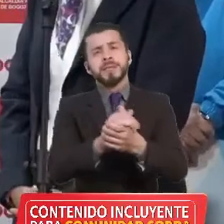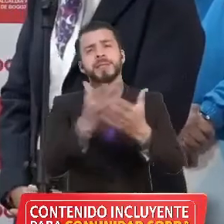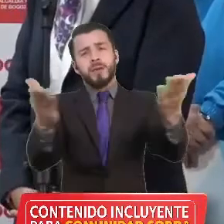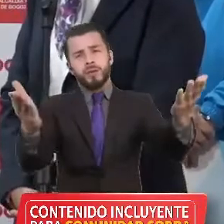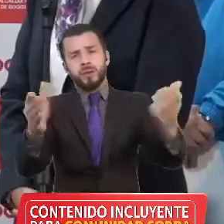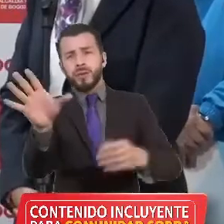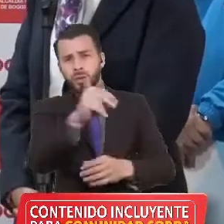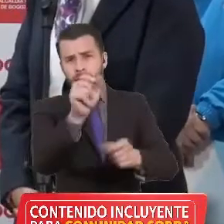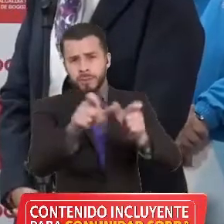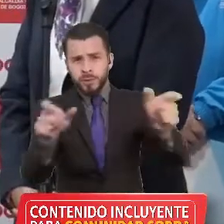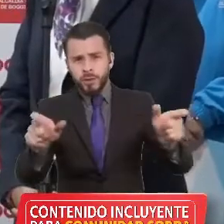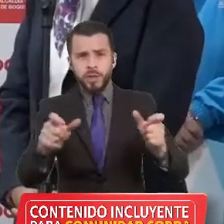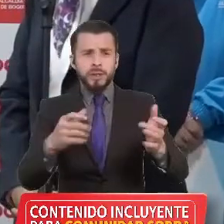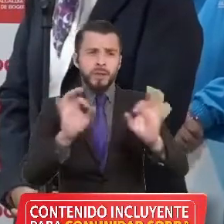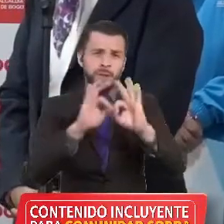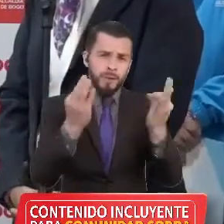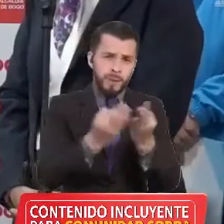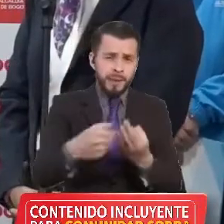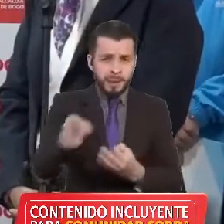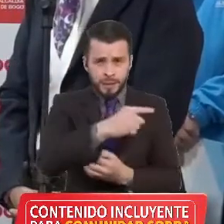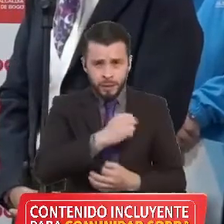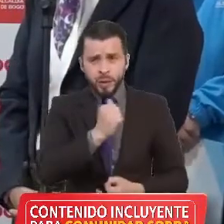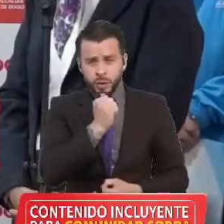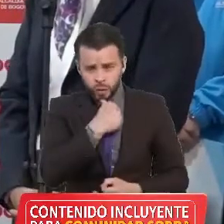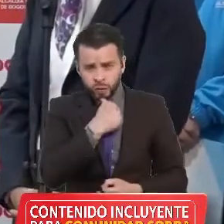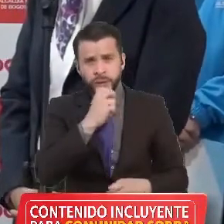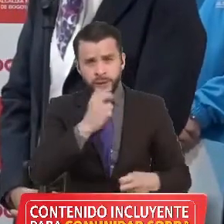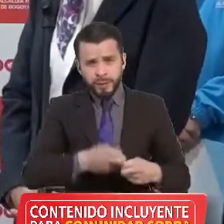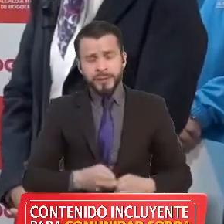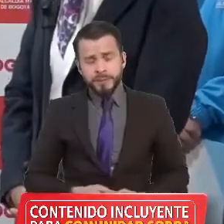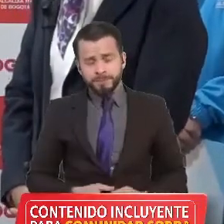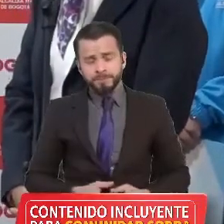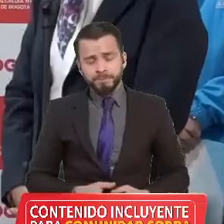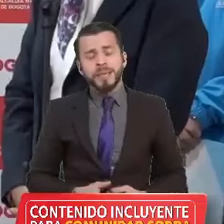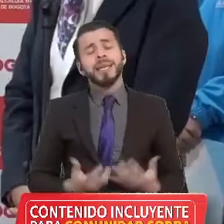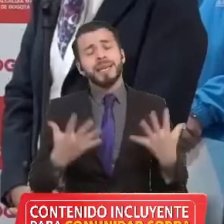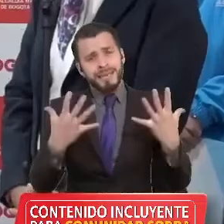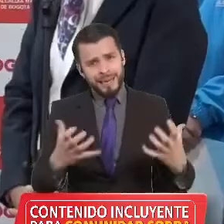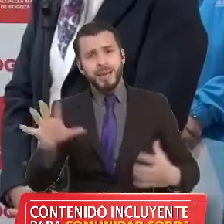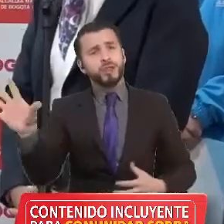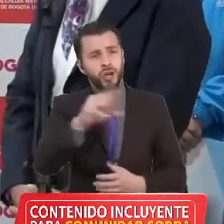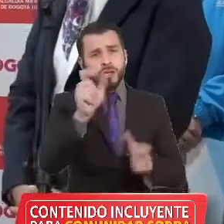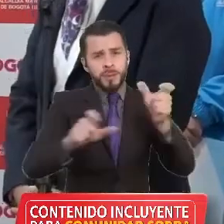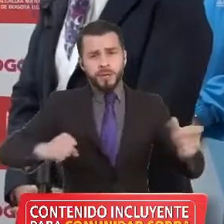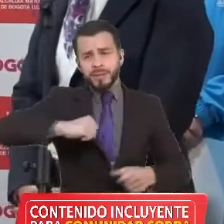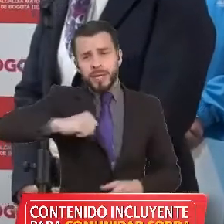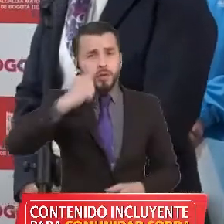nuestro acompañamiento para que se protejan los derechos humanos de la mejor manera en la ciudad de bogotá gracias